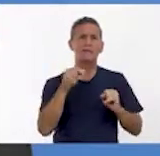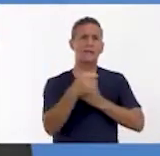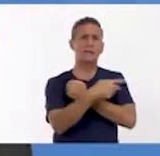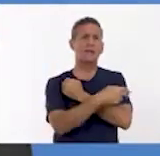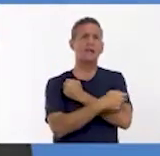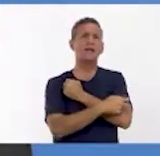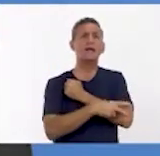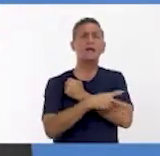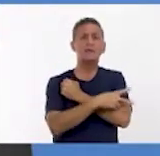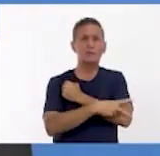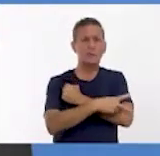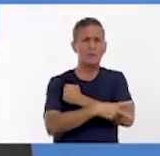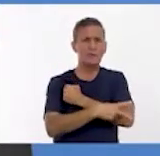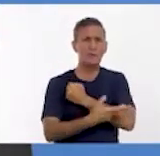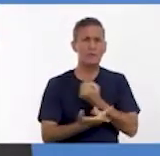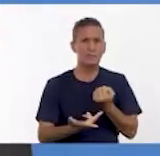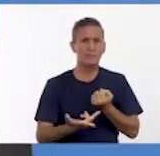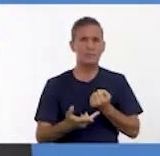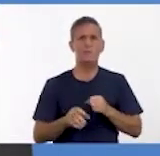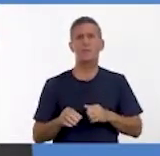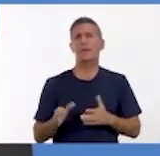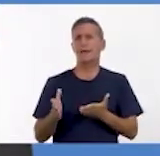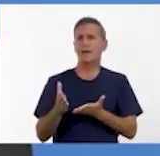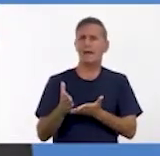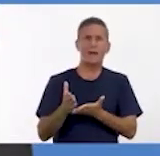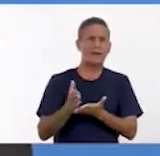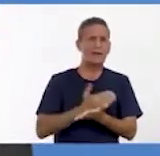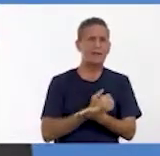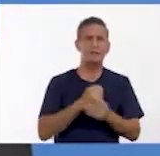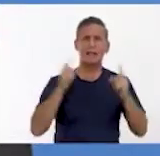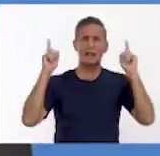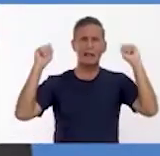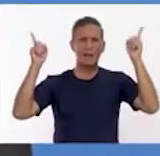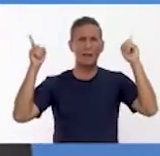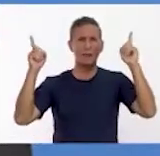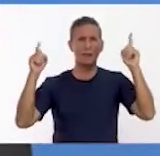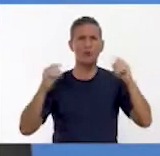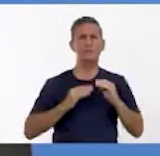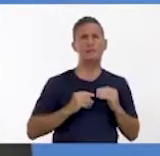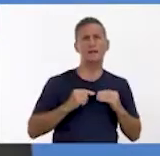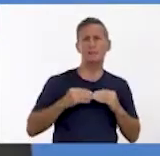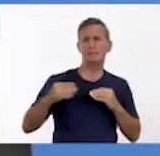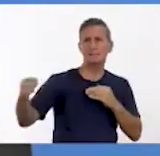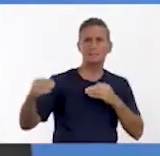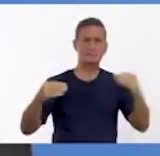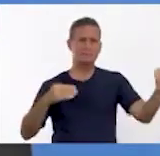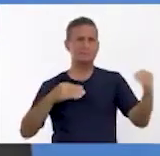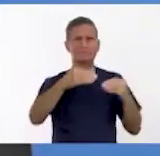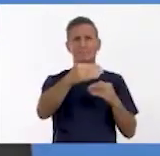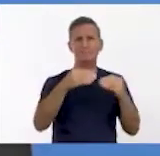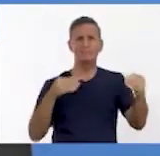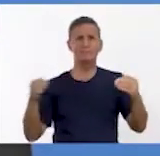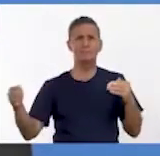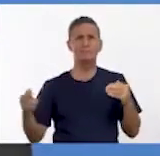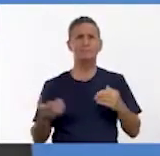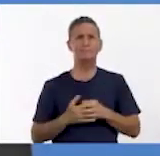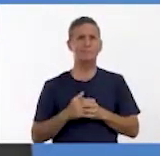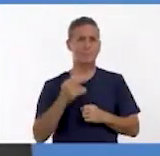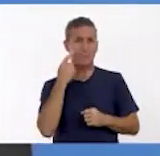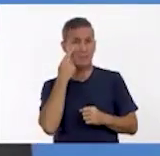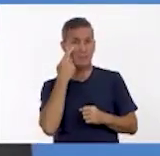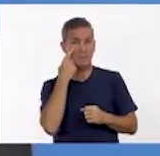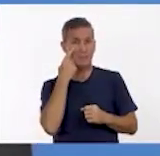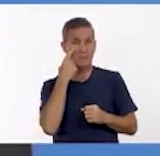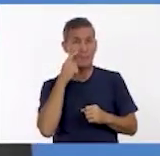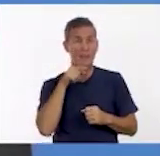por la eliminación del apartheid como política racista. De manera que por eso iniciamos ahí para tener